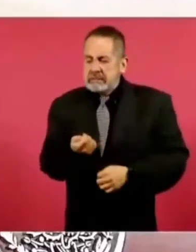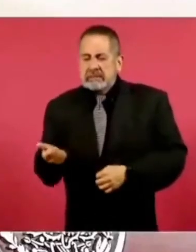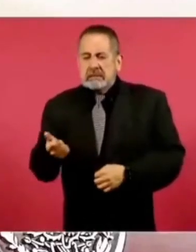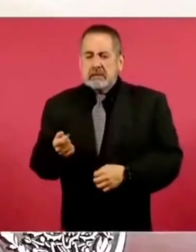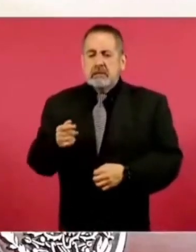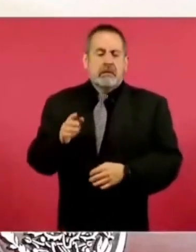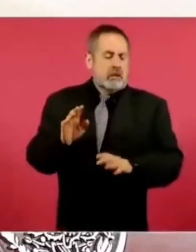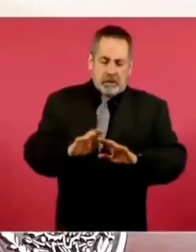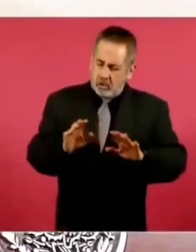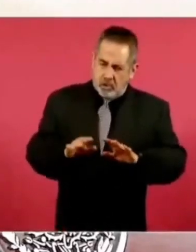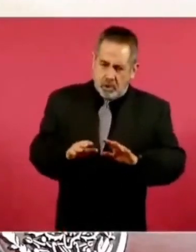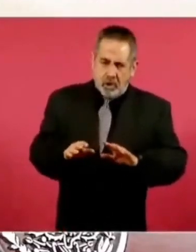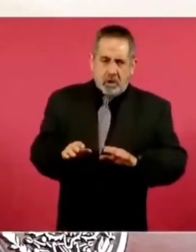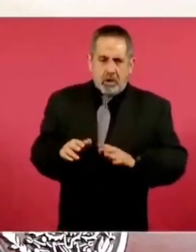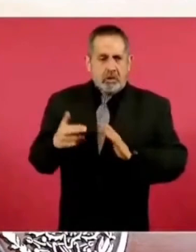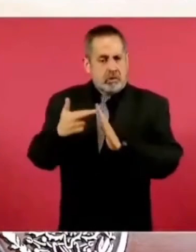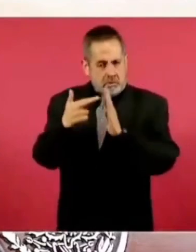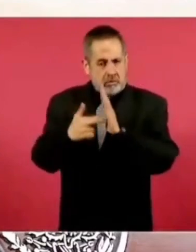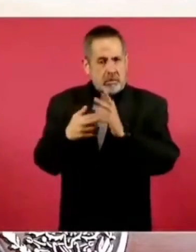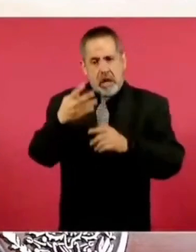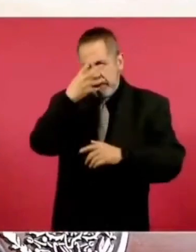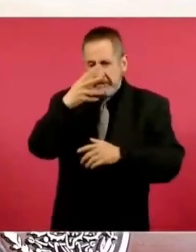que se les regularice.